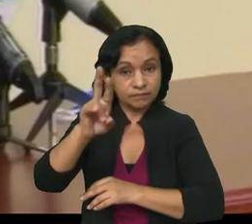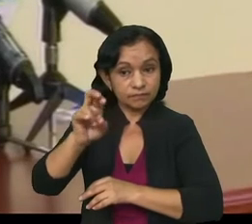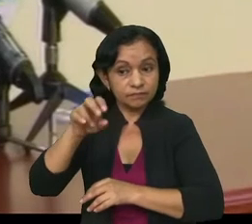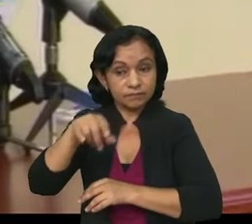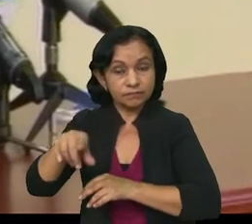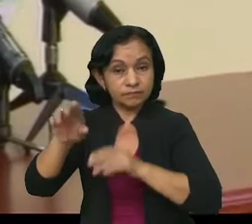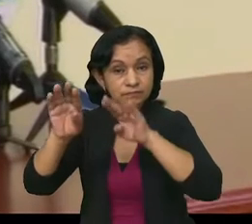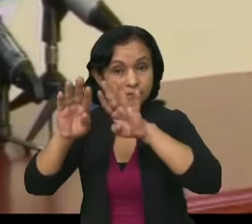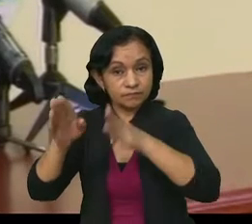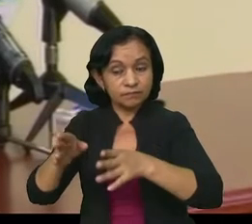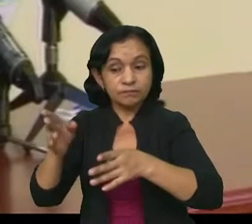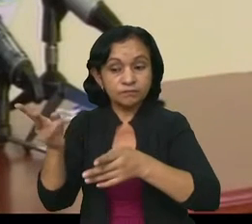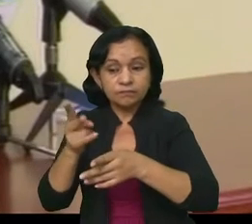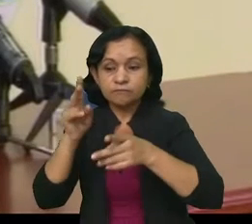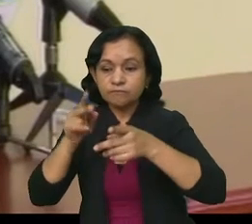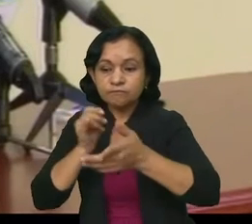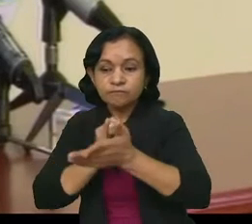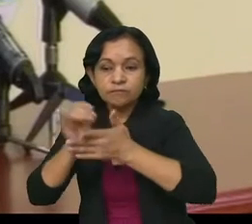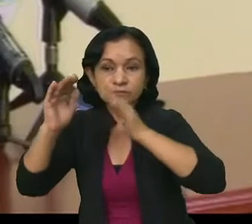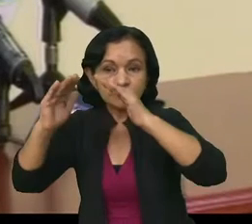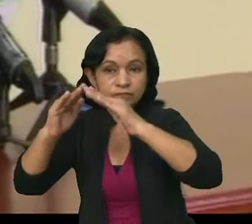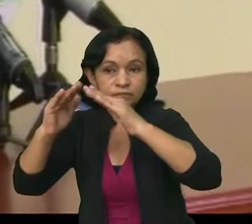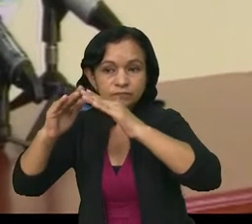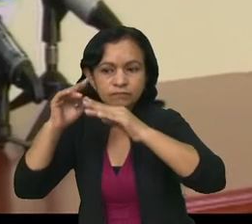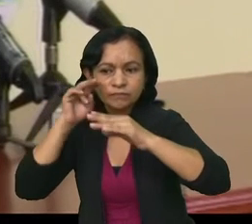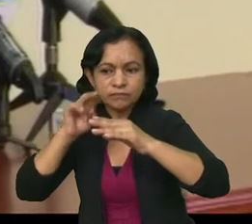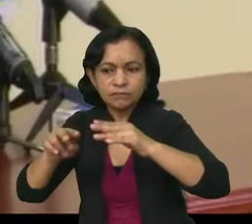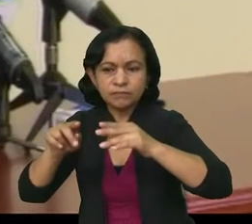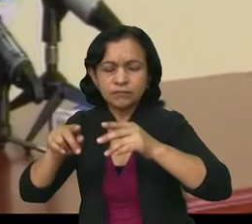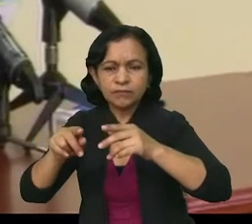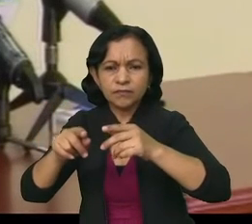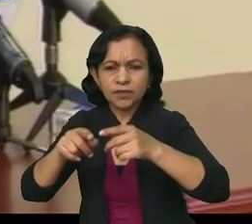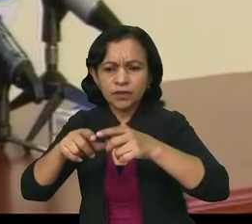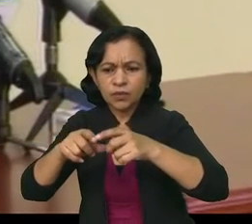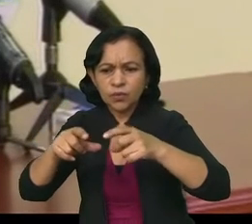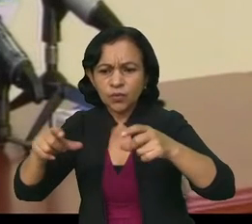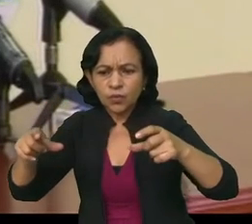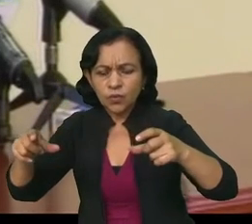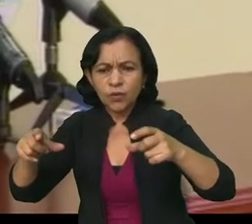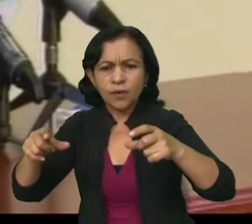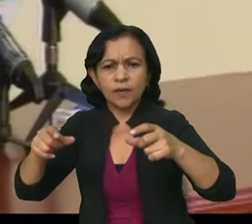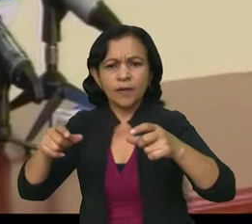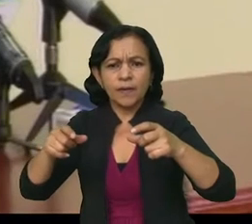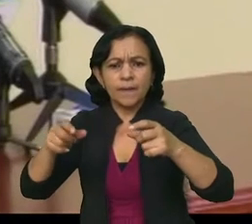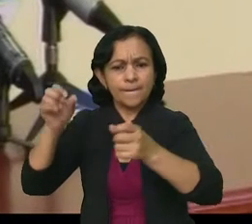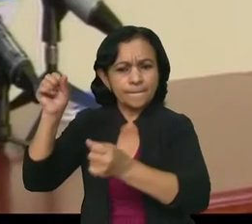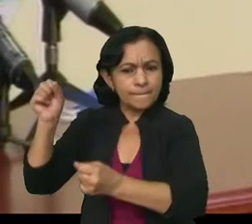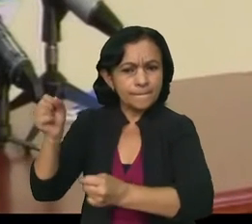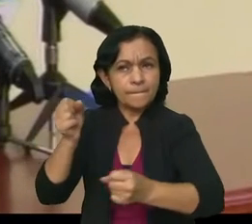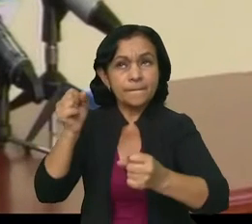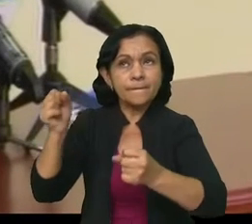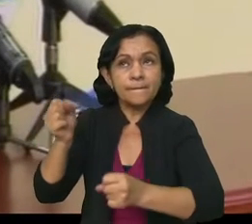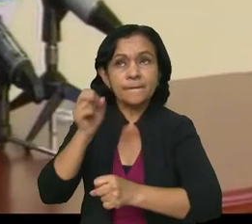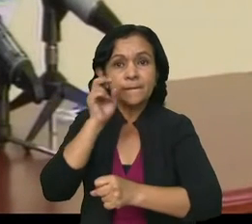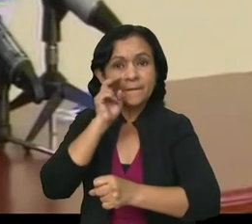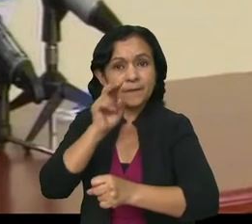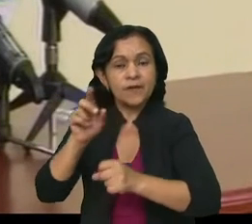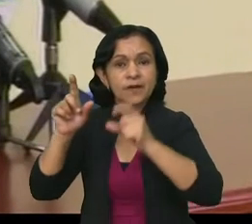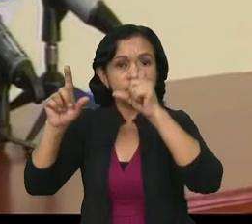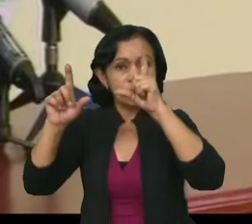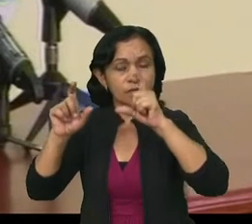Fanny del Carmen Pérez Zelaya, ocupando trozos de madera, palos para uso de escoba, que ustedes pueden ver en las